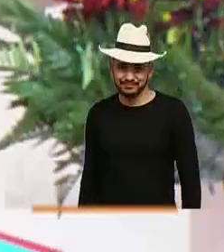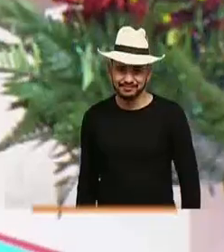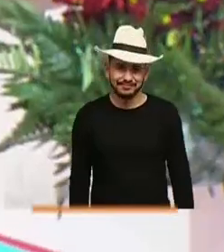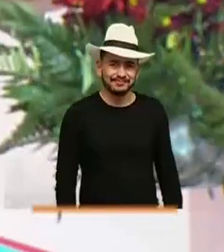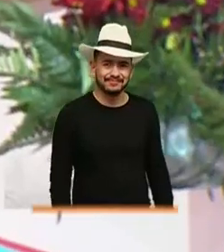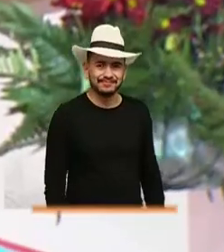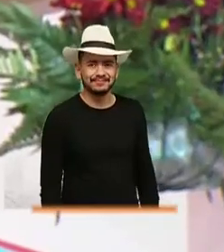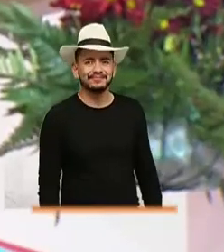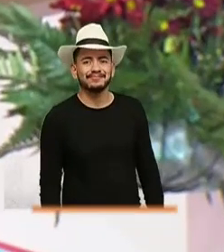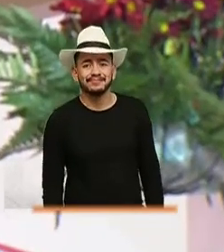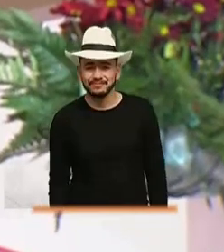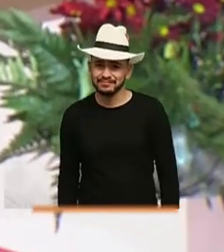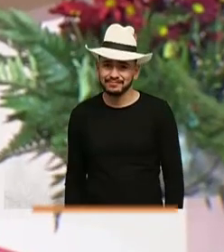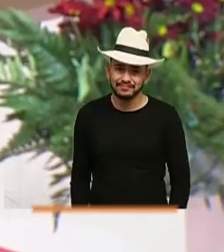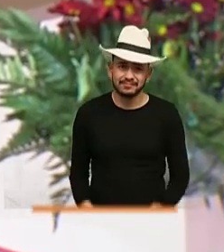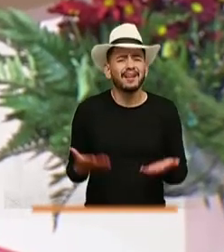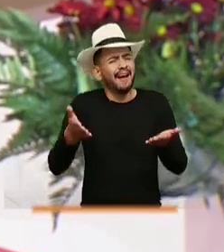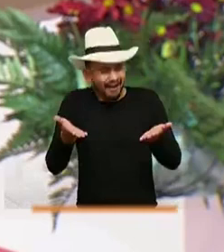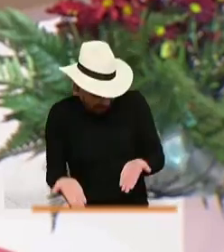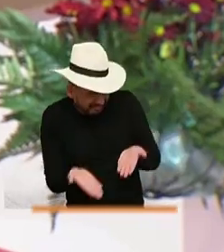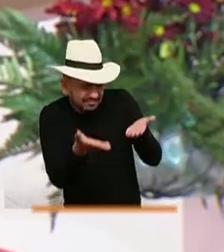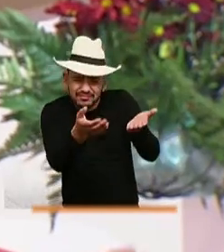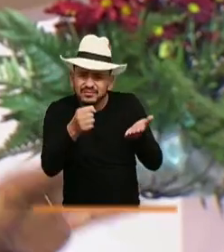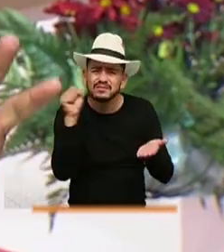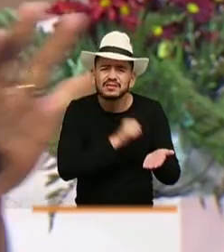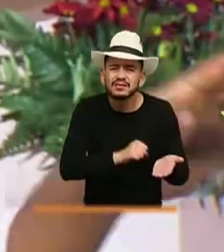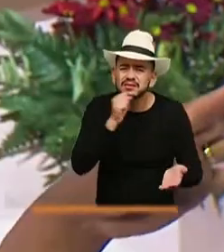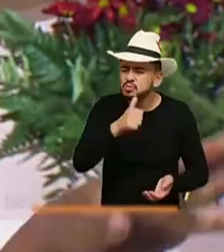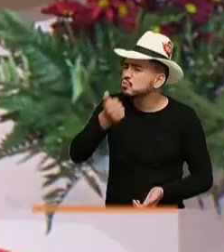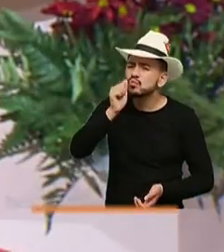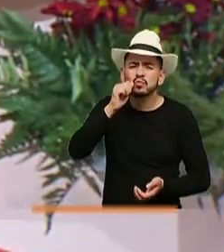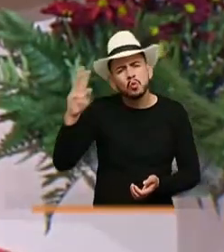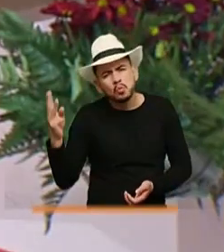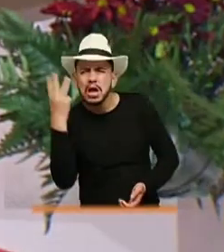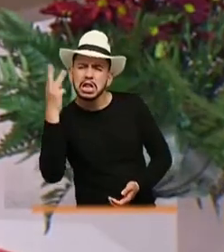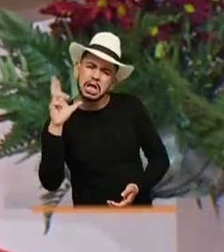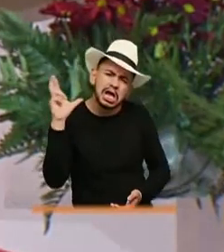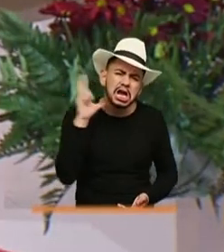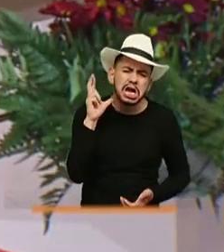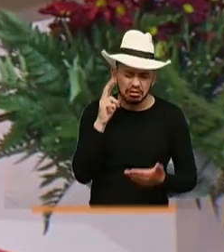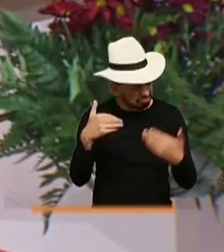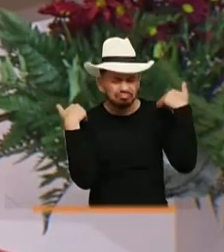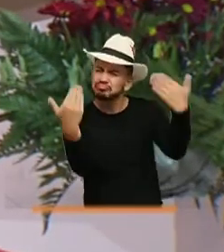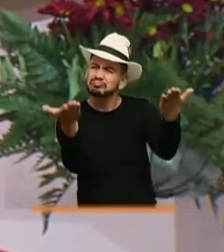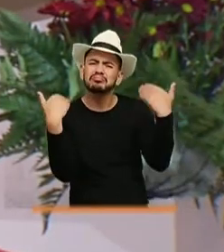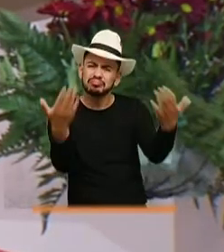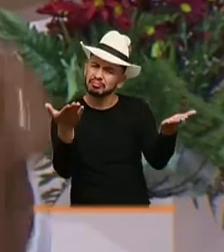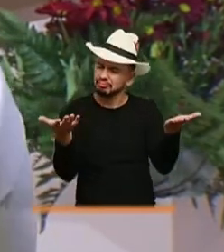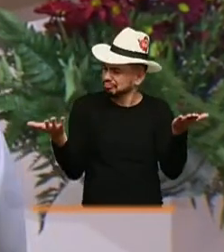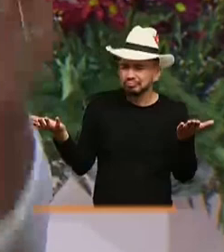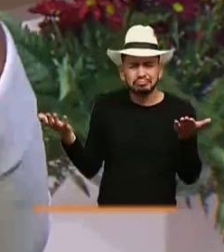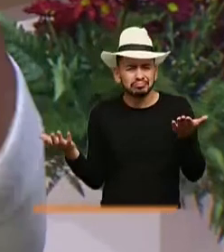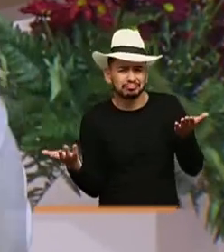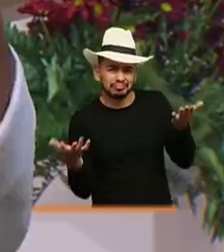Tómese la cervecita, pida ron, whisky o pasa, que pa' ver a ganar al